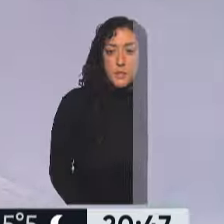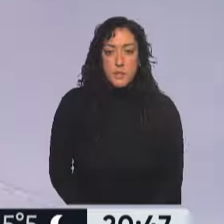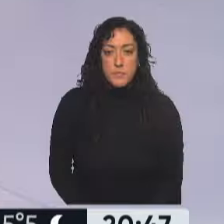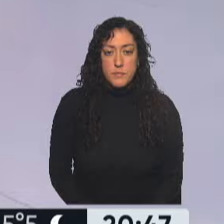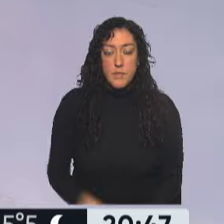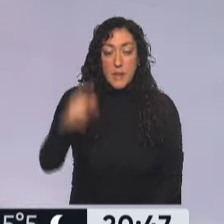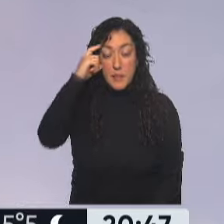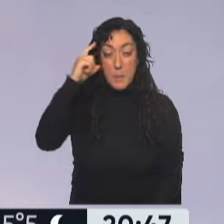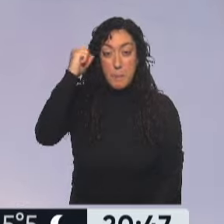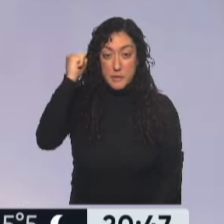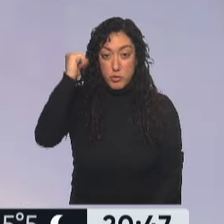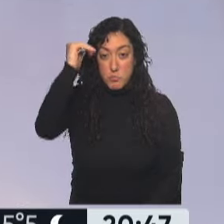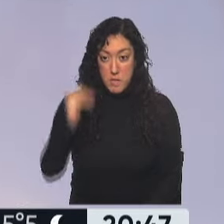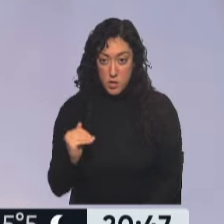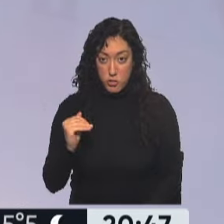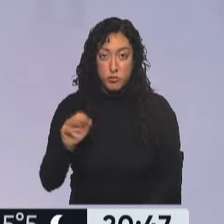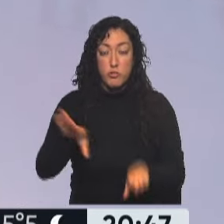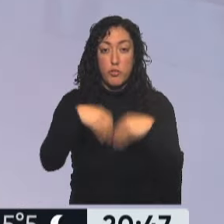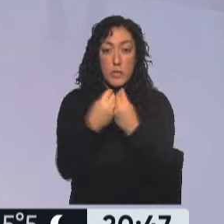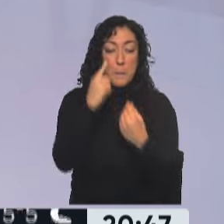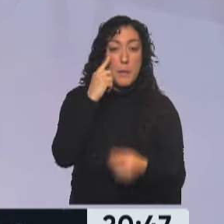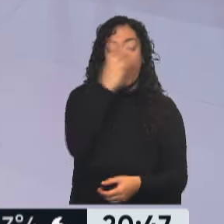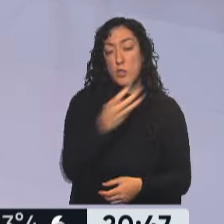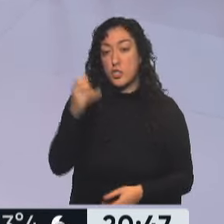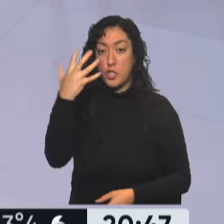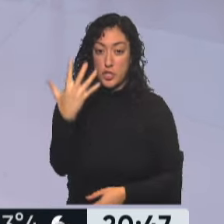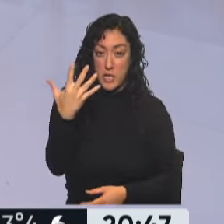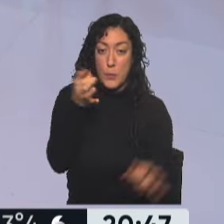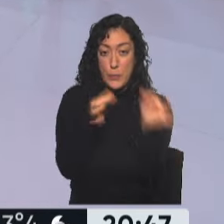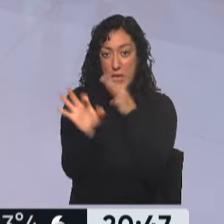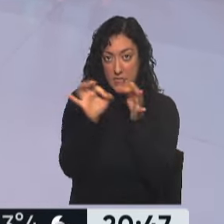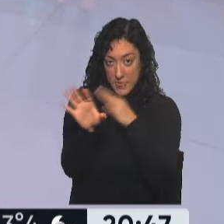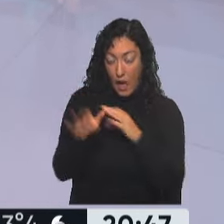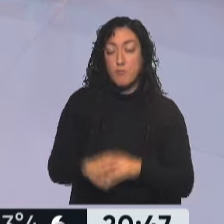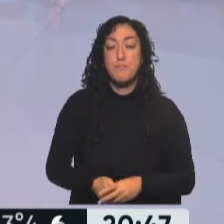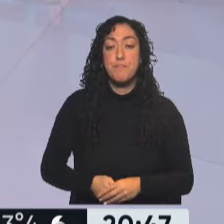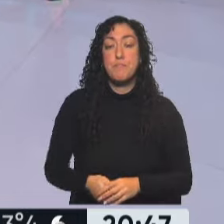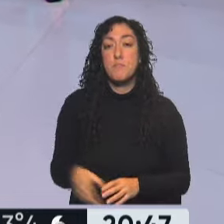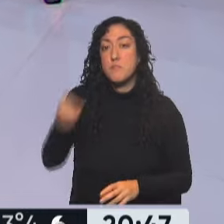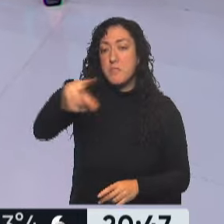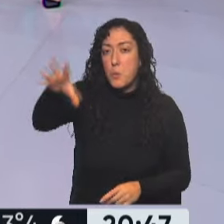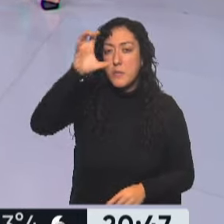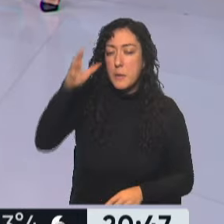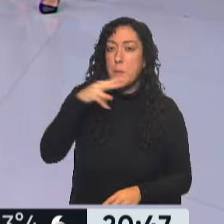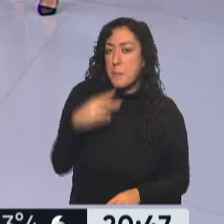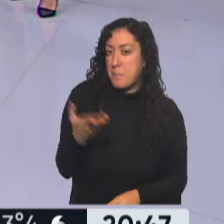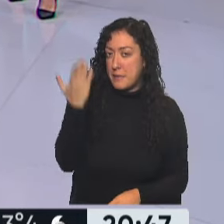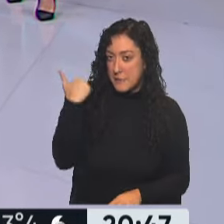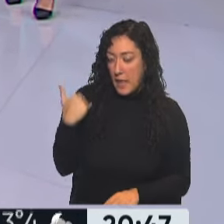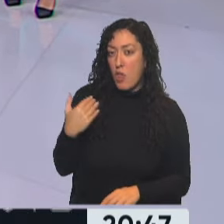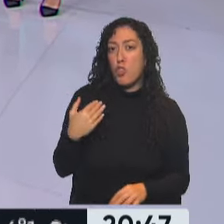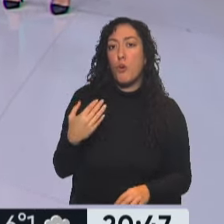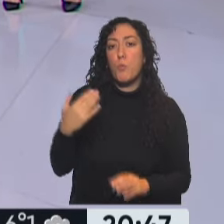para la venta en 1.405. Recordemos que la semana pasada, el viernes pasado, la cotización